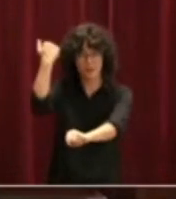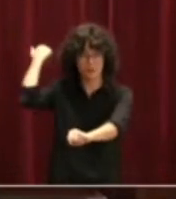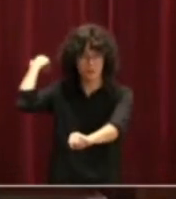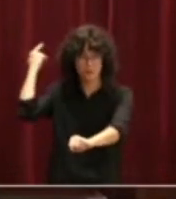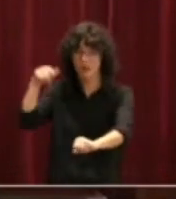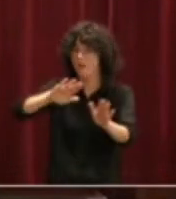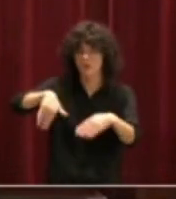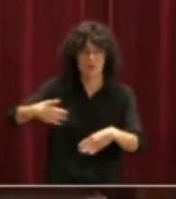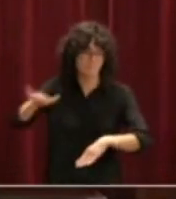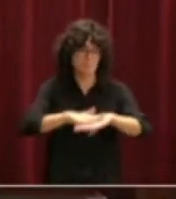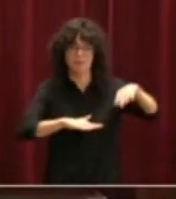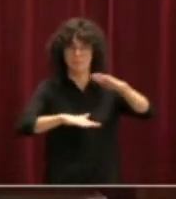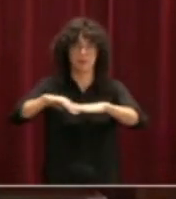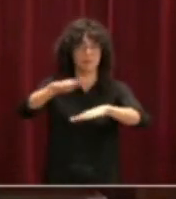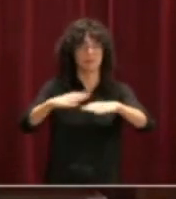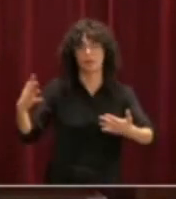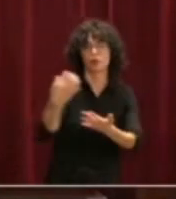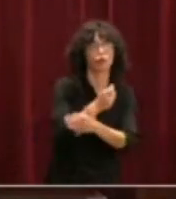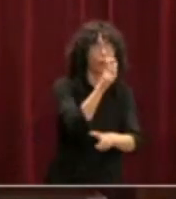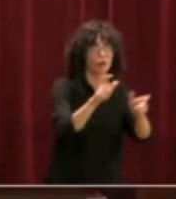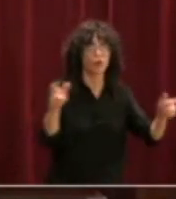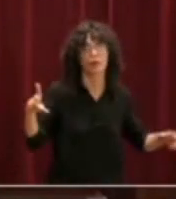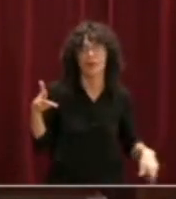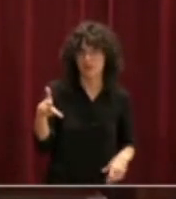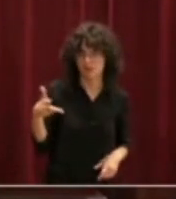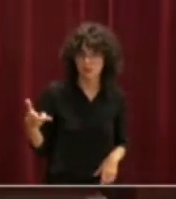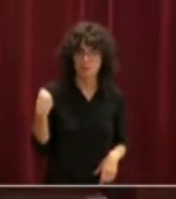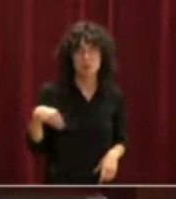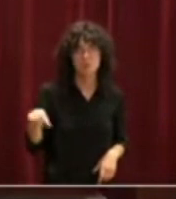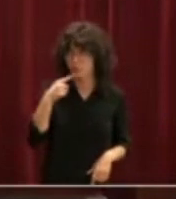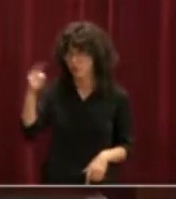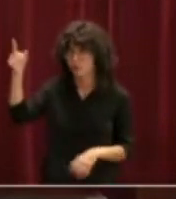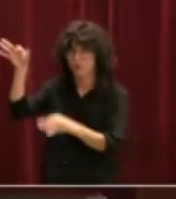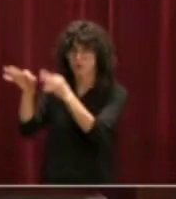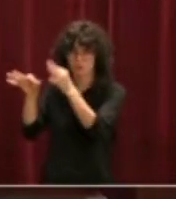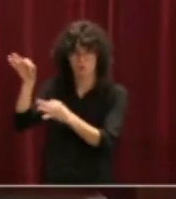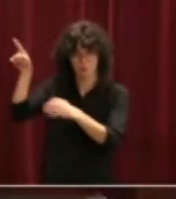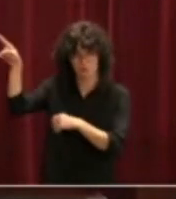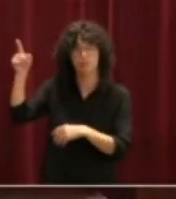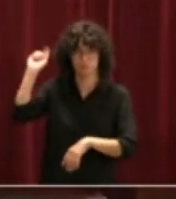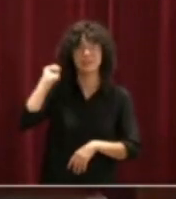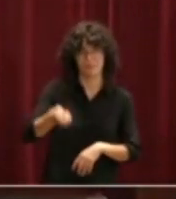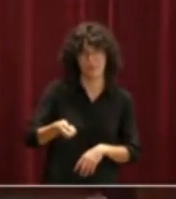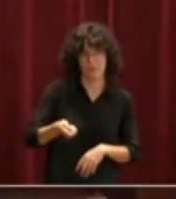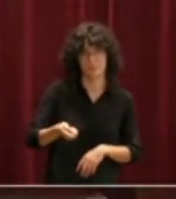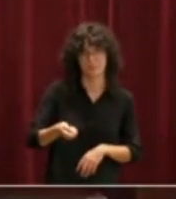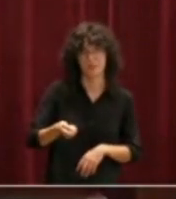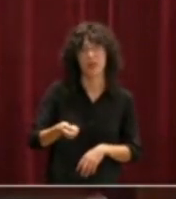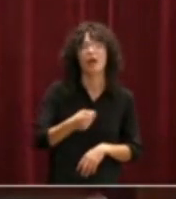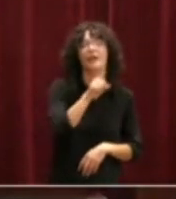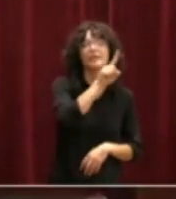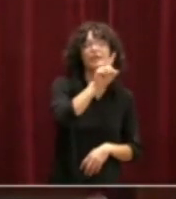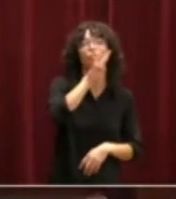conculcando todos los derechos de los ciudadanos así lo dijo el tribunal constitucional en una sentencia la